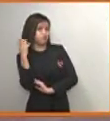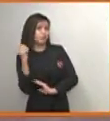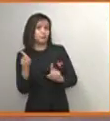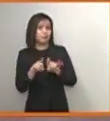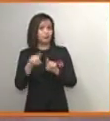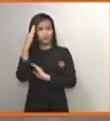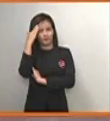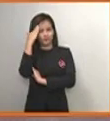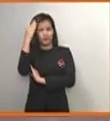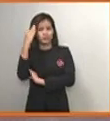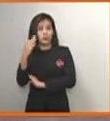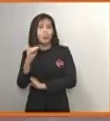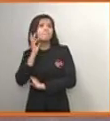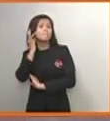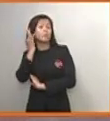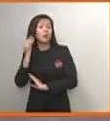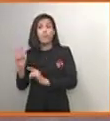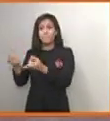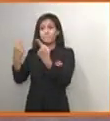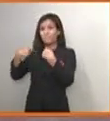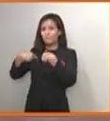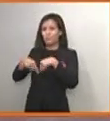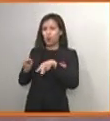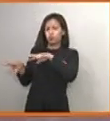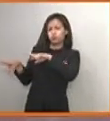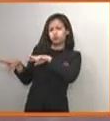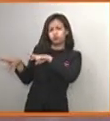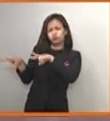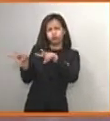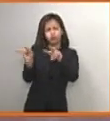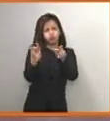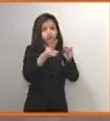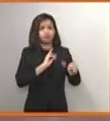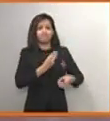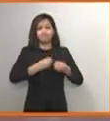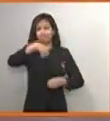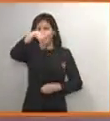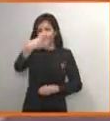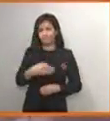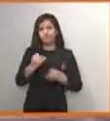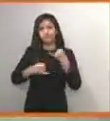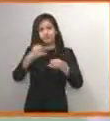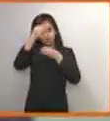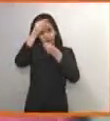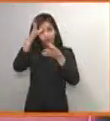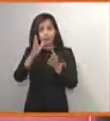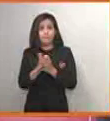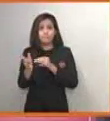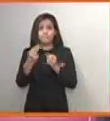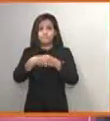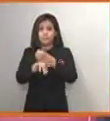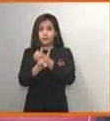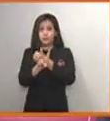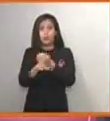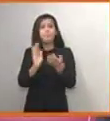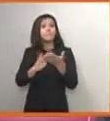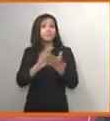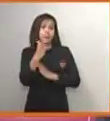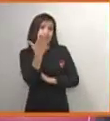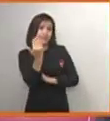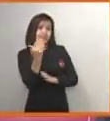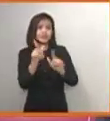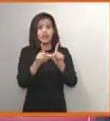en compañía de nuestra auditora, que está para certificar cada uno de los juegos. Jugador, te comento que con premiados por la compra de